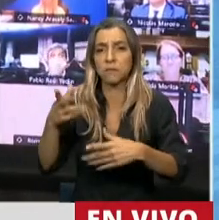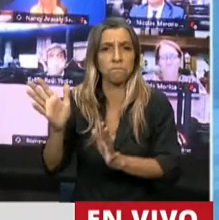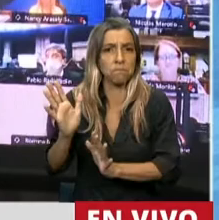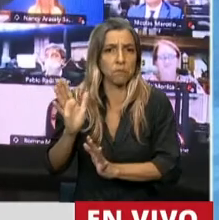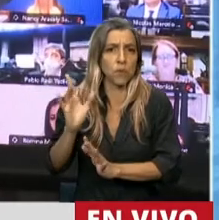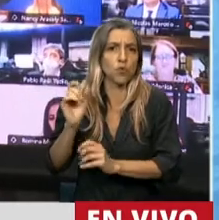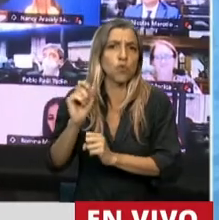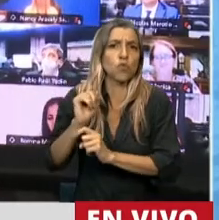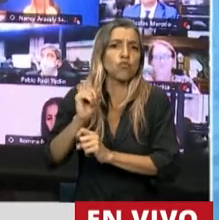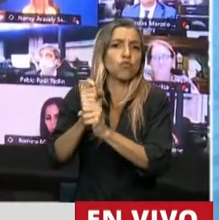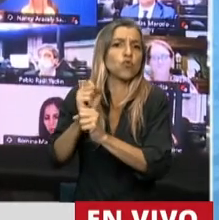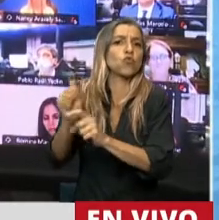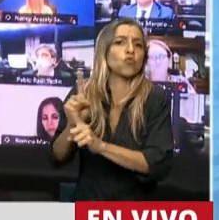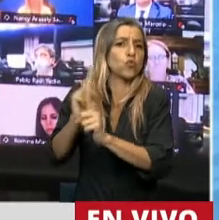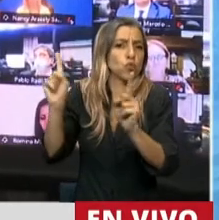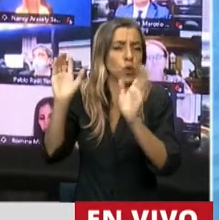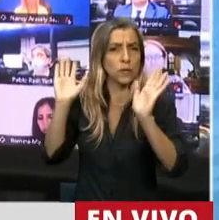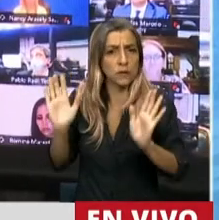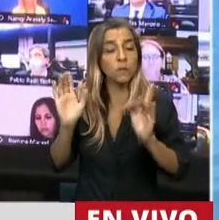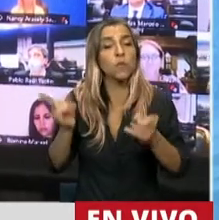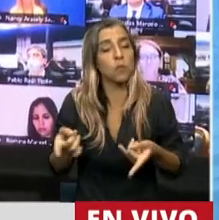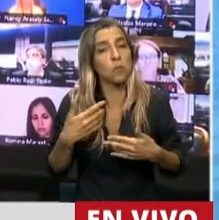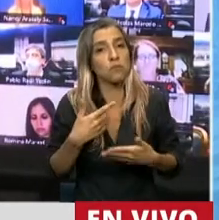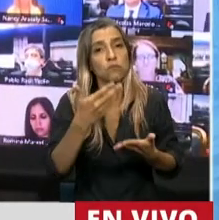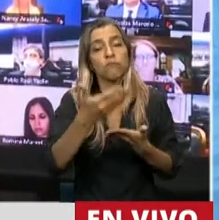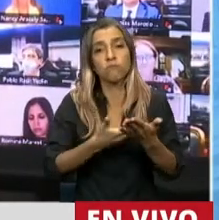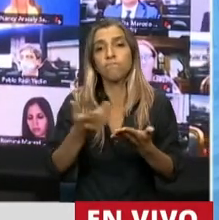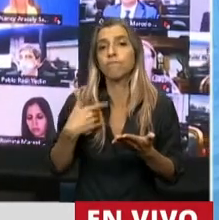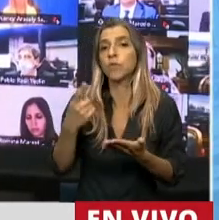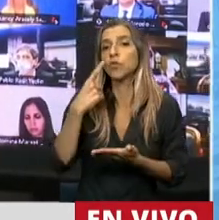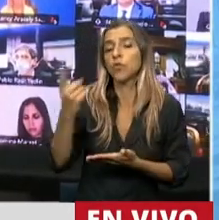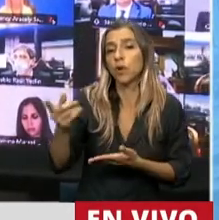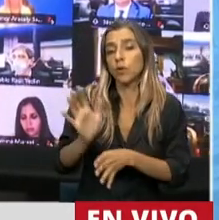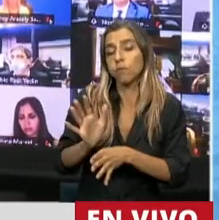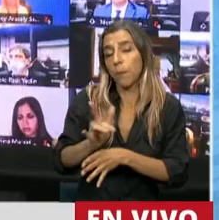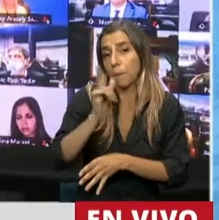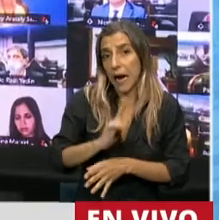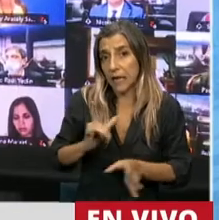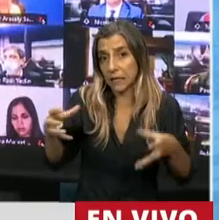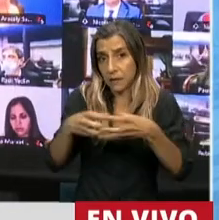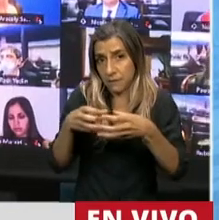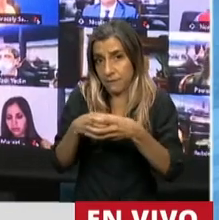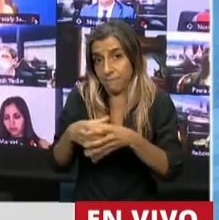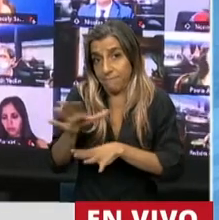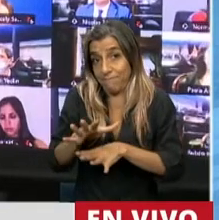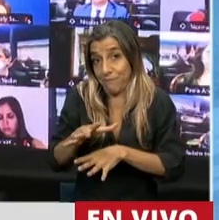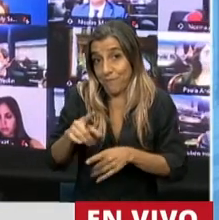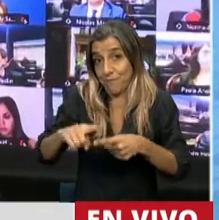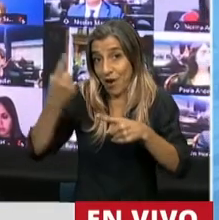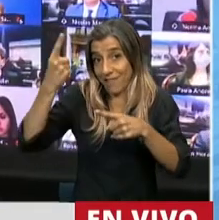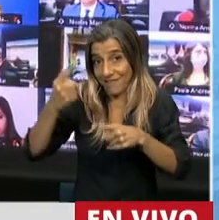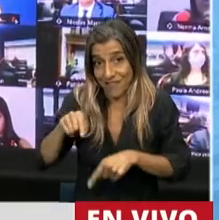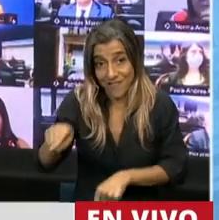presidente, sin lugar a dudas es una organización política, lo queremos decir con claridad. Y esto va en contra del marco